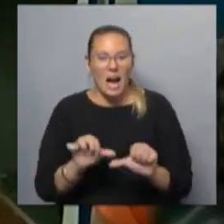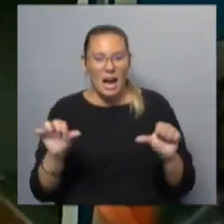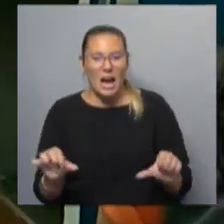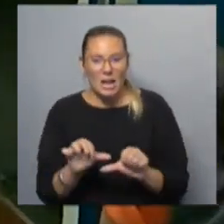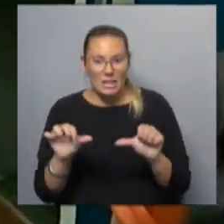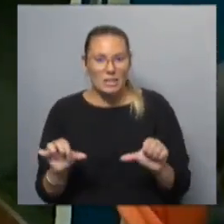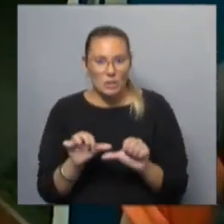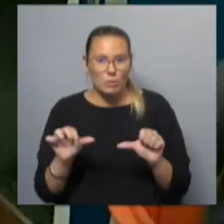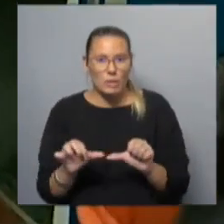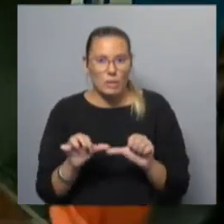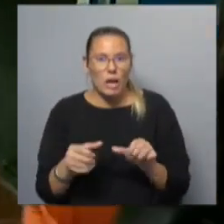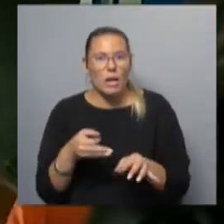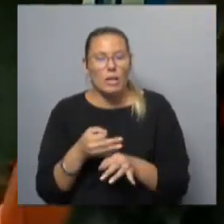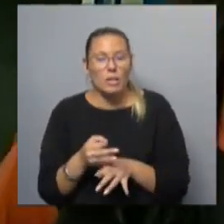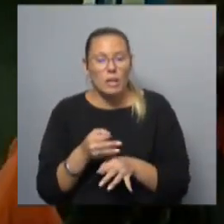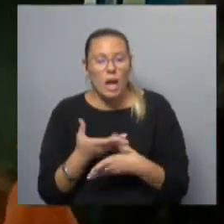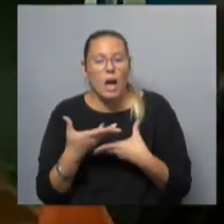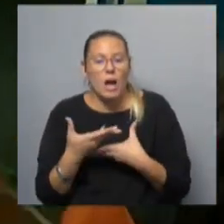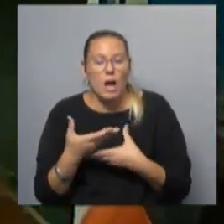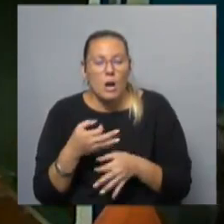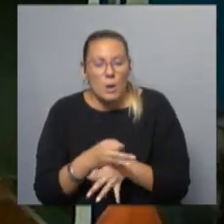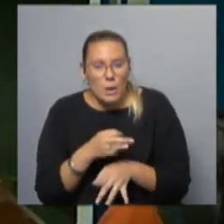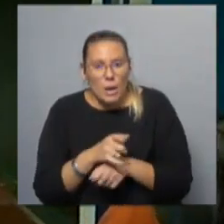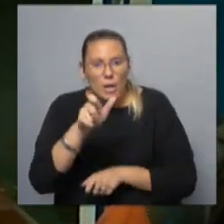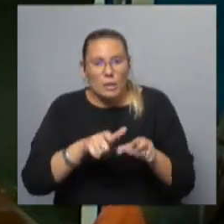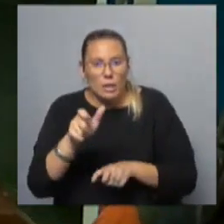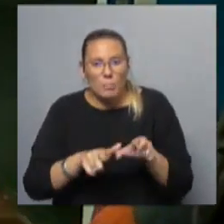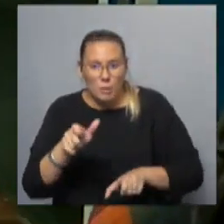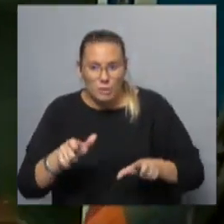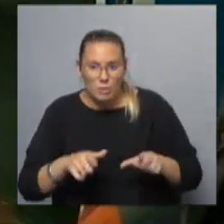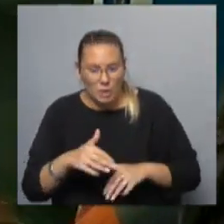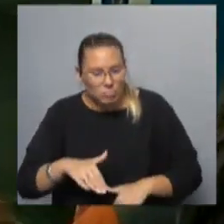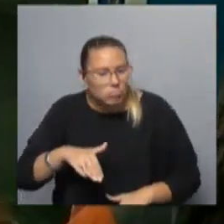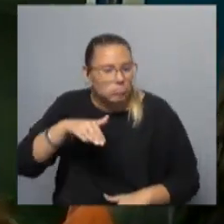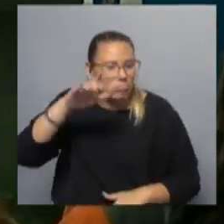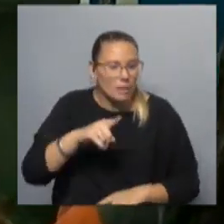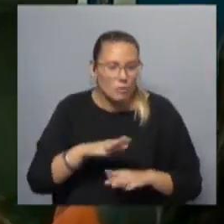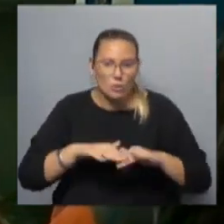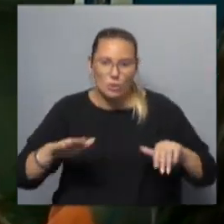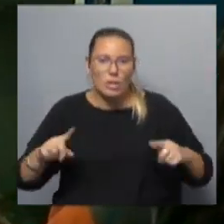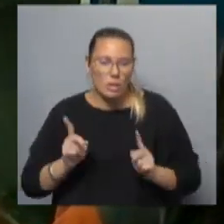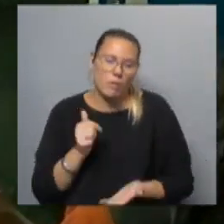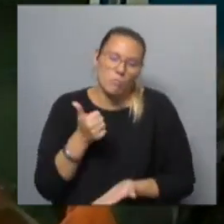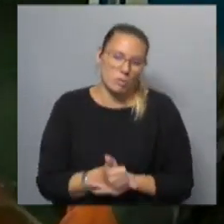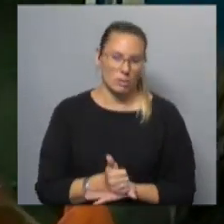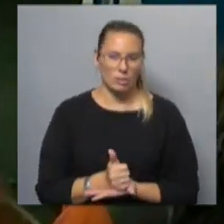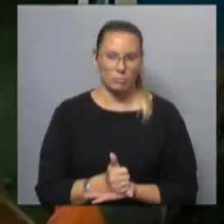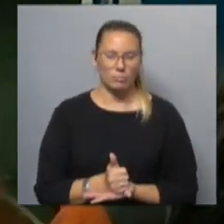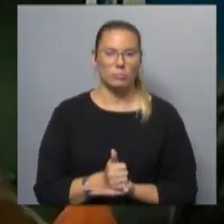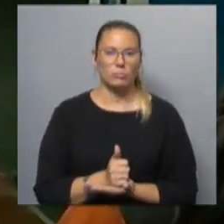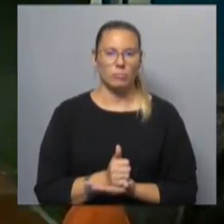que forman ciudadanos, que hacen crecer a nuestros chicos, nosotros tenemos que estar ahí.